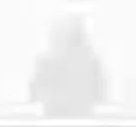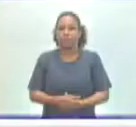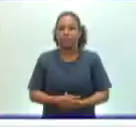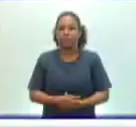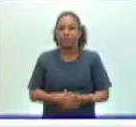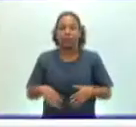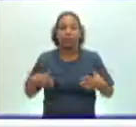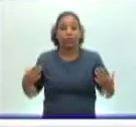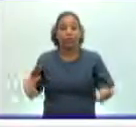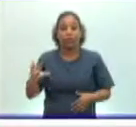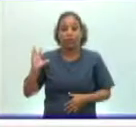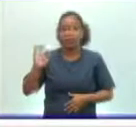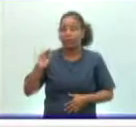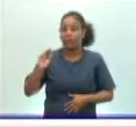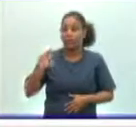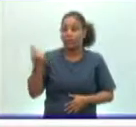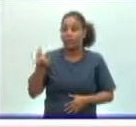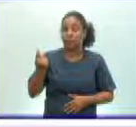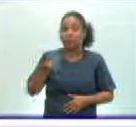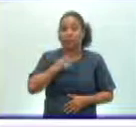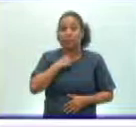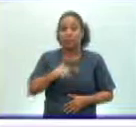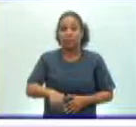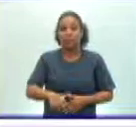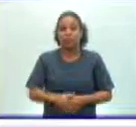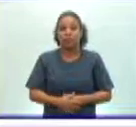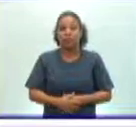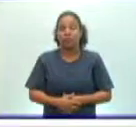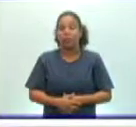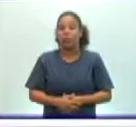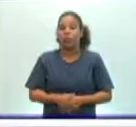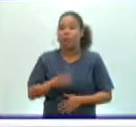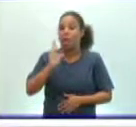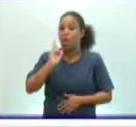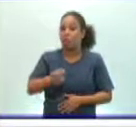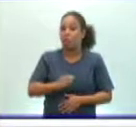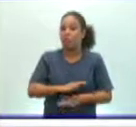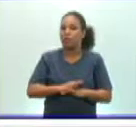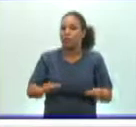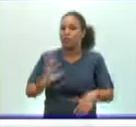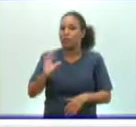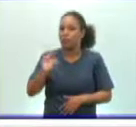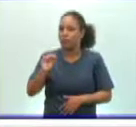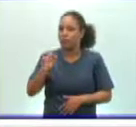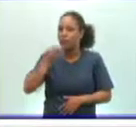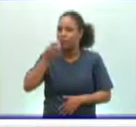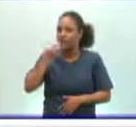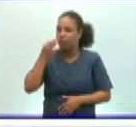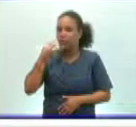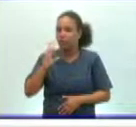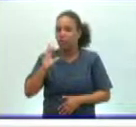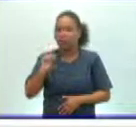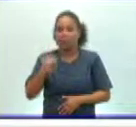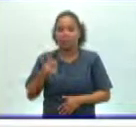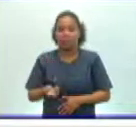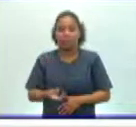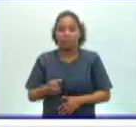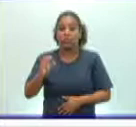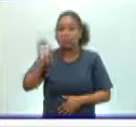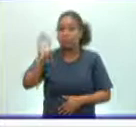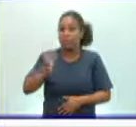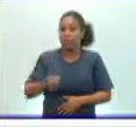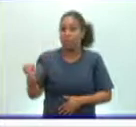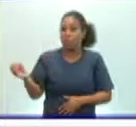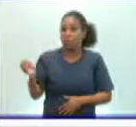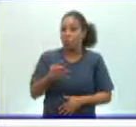¿Qué plantea el primer inciso? Bueno, la orden la habíamos comentado. Dice si las proposiciones siguientes son